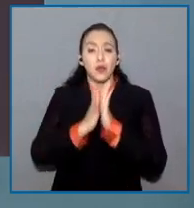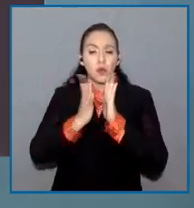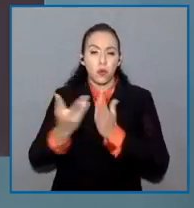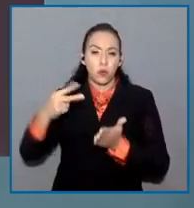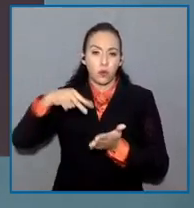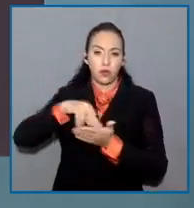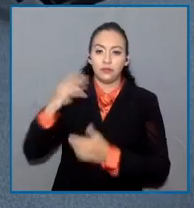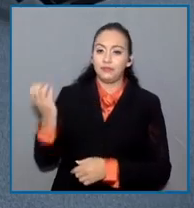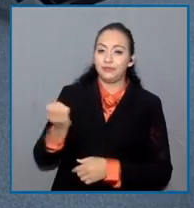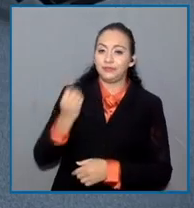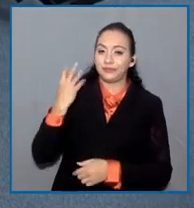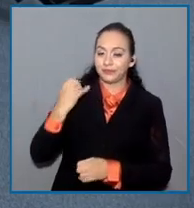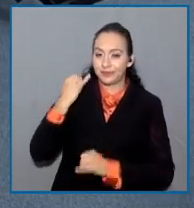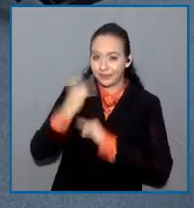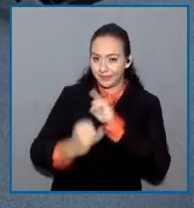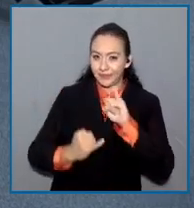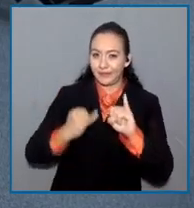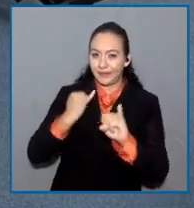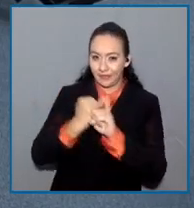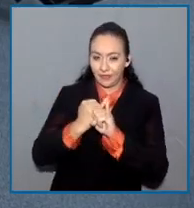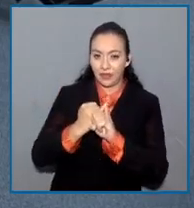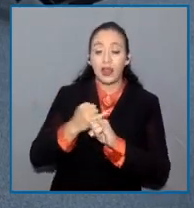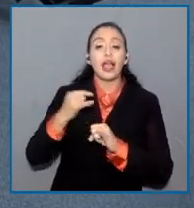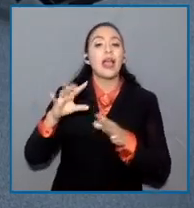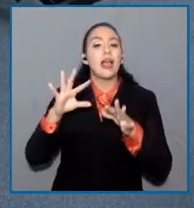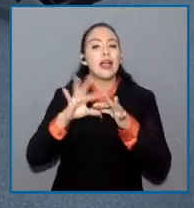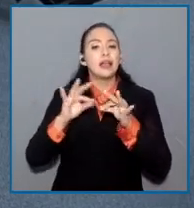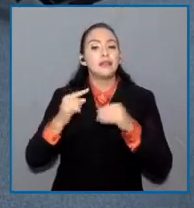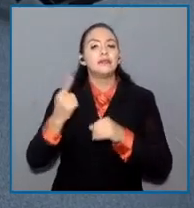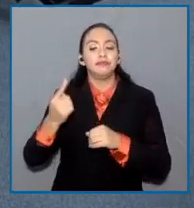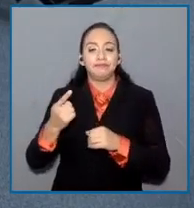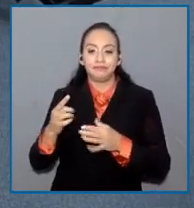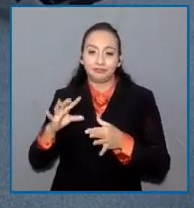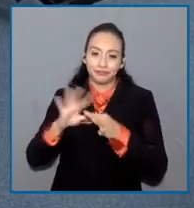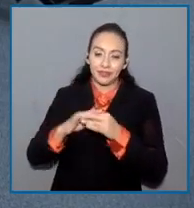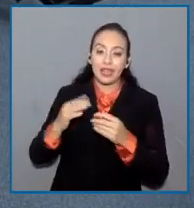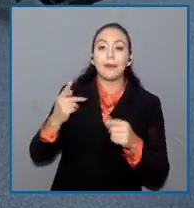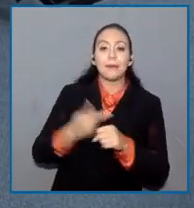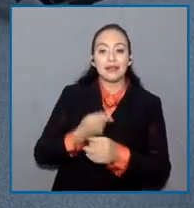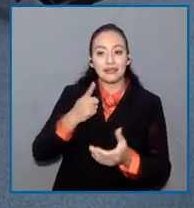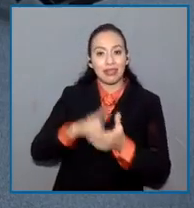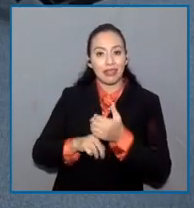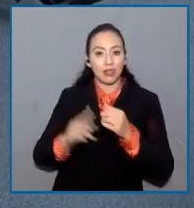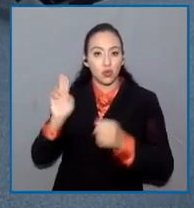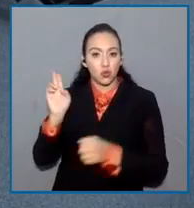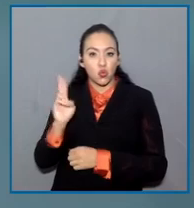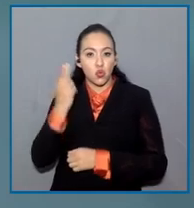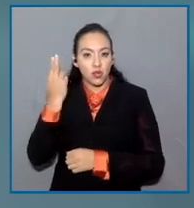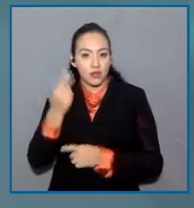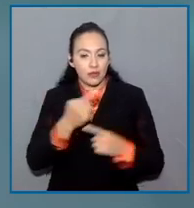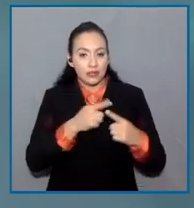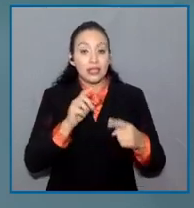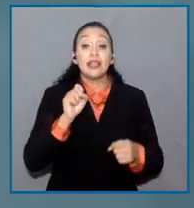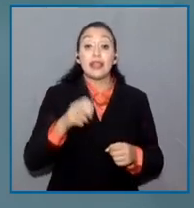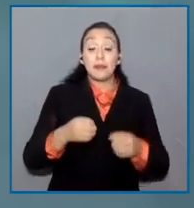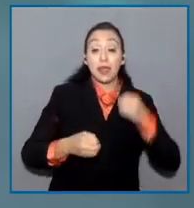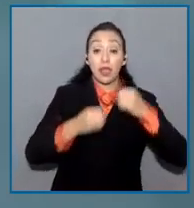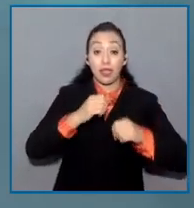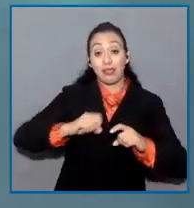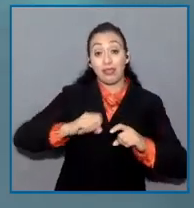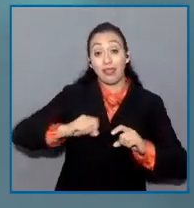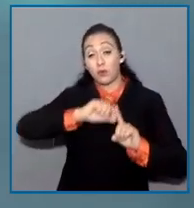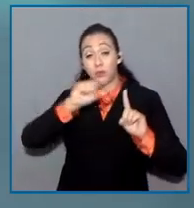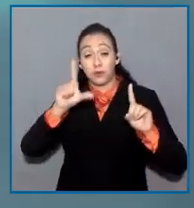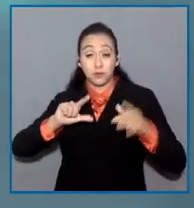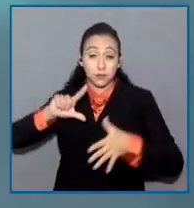Unión Iberoamericana de Universidades y de las Cortes Supremas y Constitucionales de Iberoamérica. Hablando de estos temas,